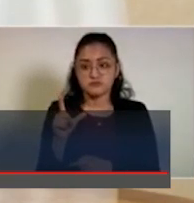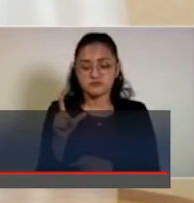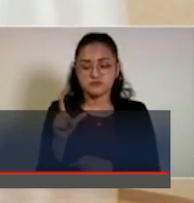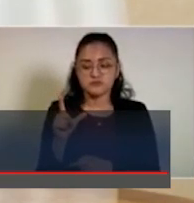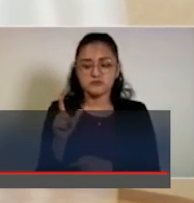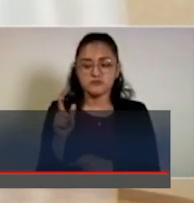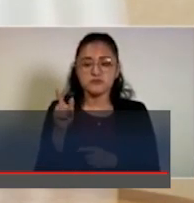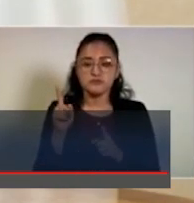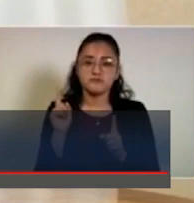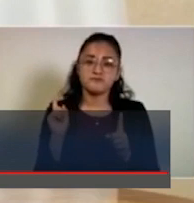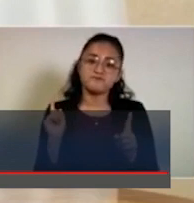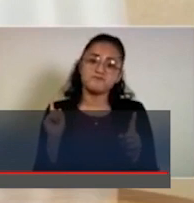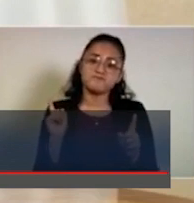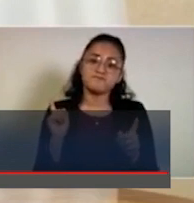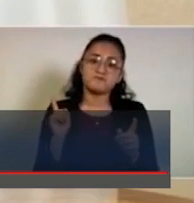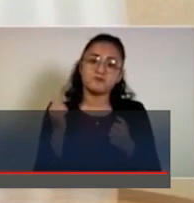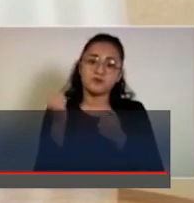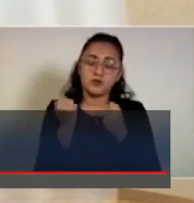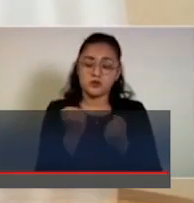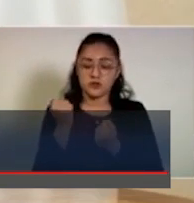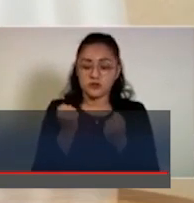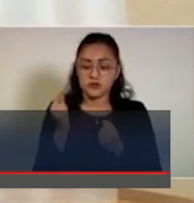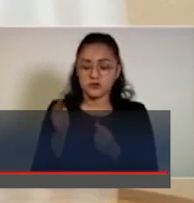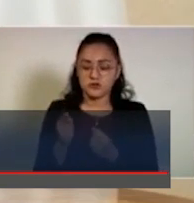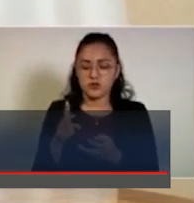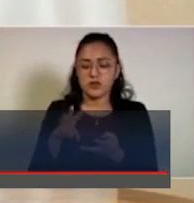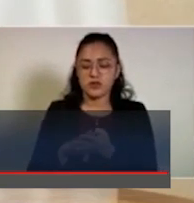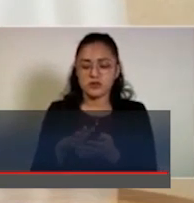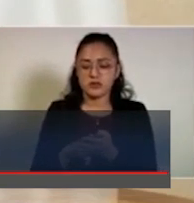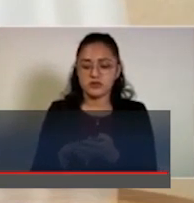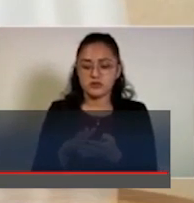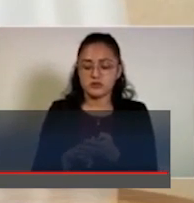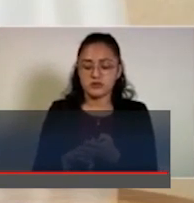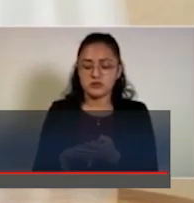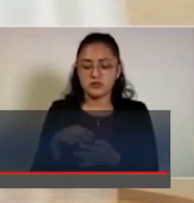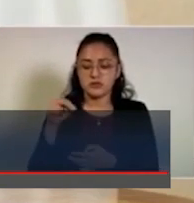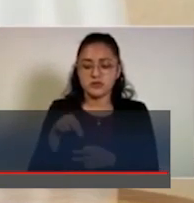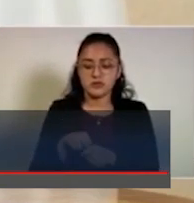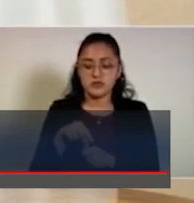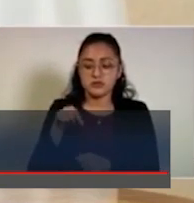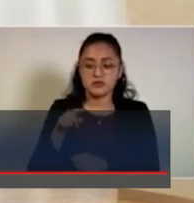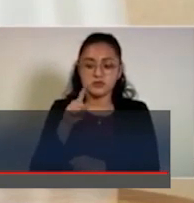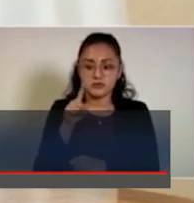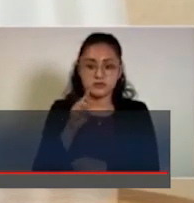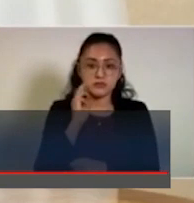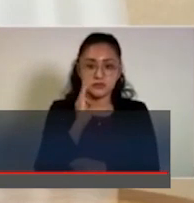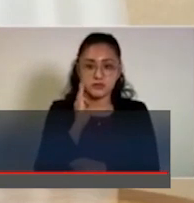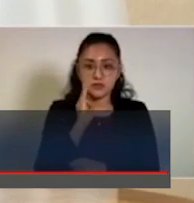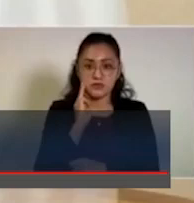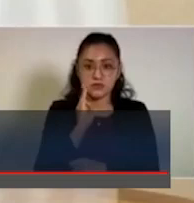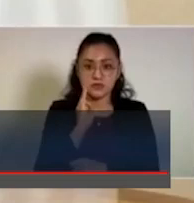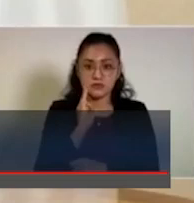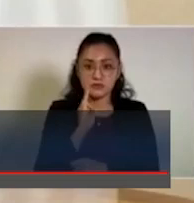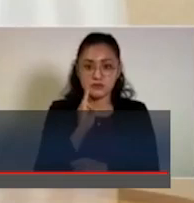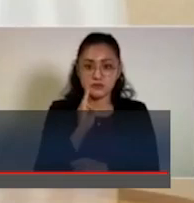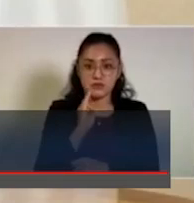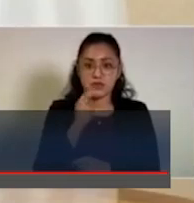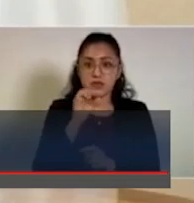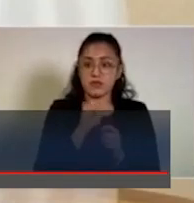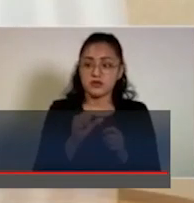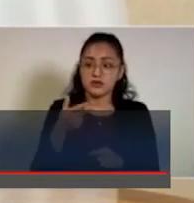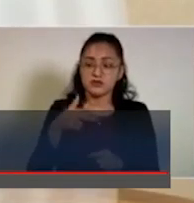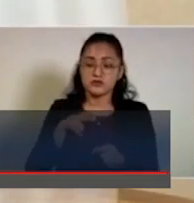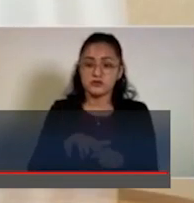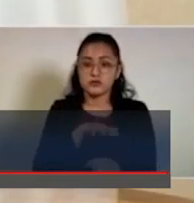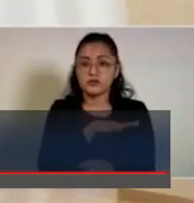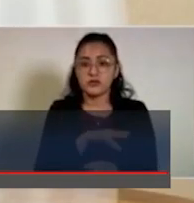fue tras la trasladado del reclusorio de zacatlán al hospital